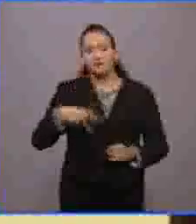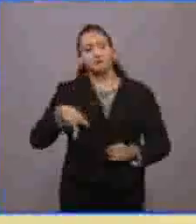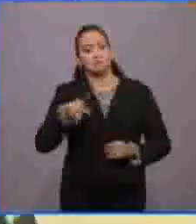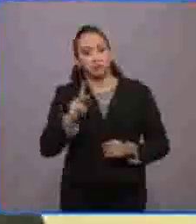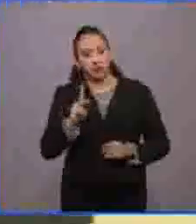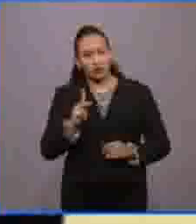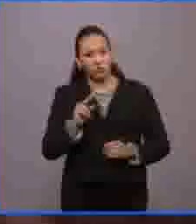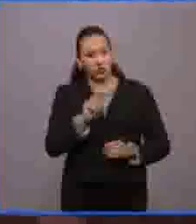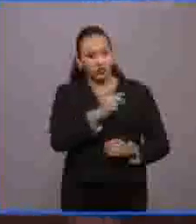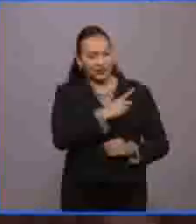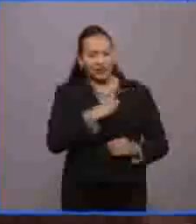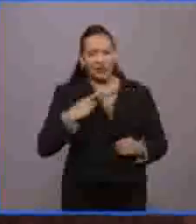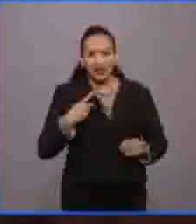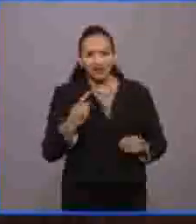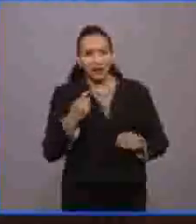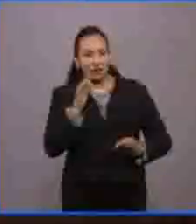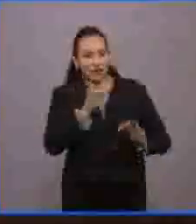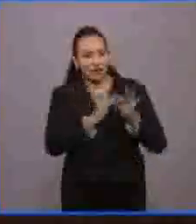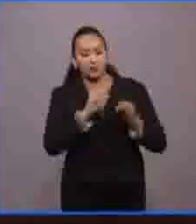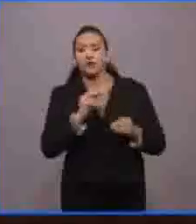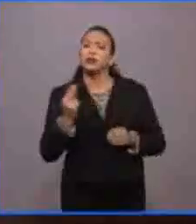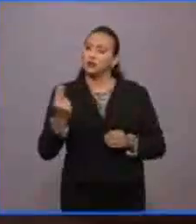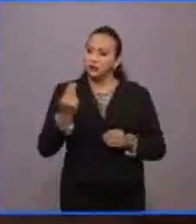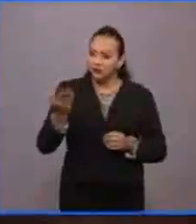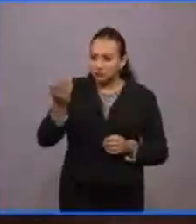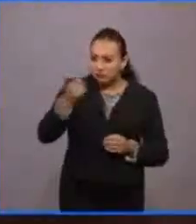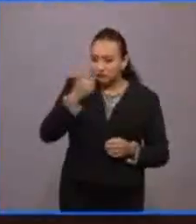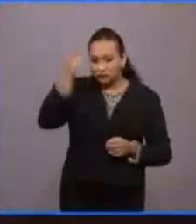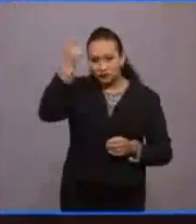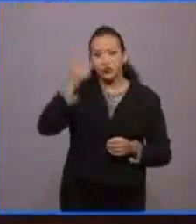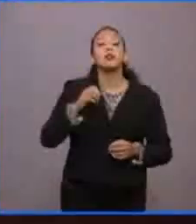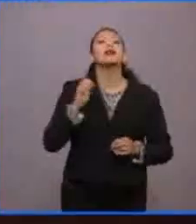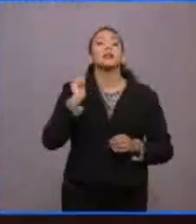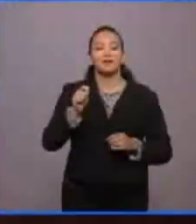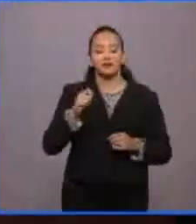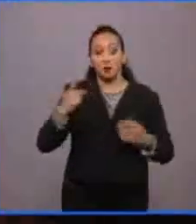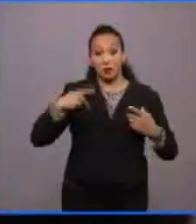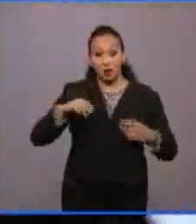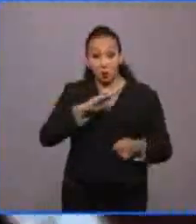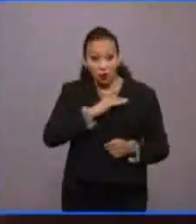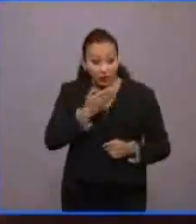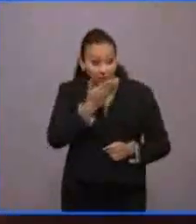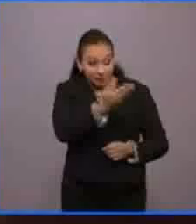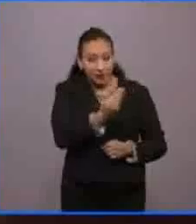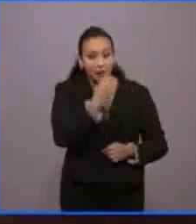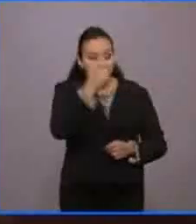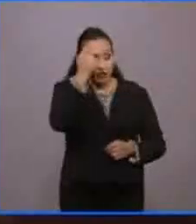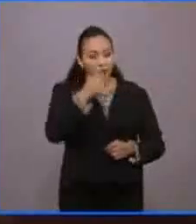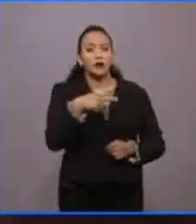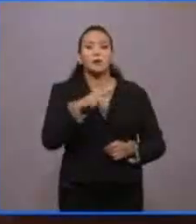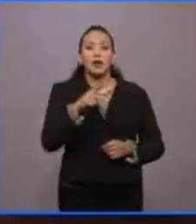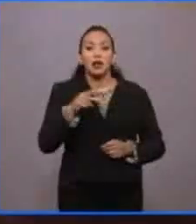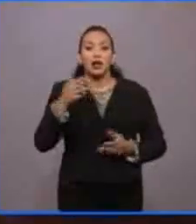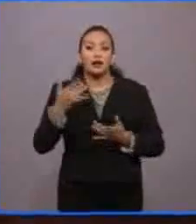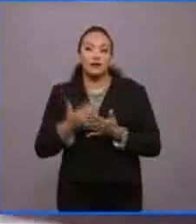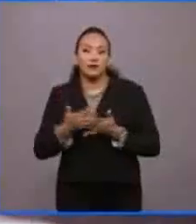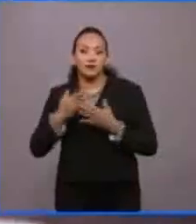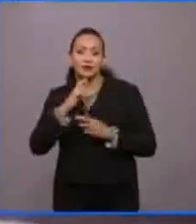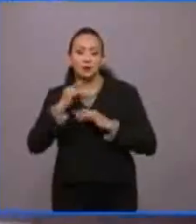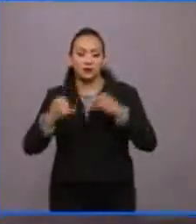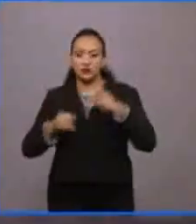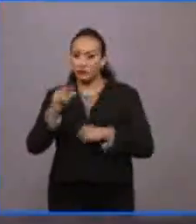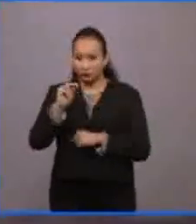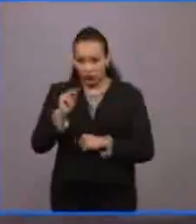deba cumplir con alguna formalidad, lo que implica que se puede reclamar al deudor alimentario sin necesidad de aprobación judicial